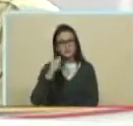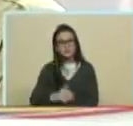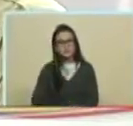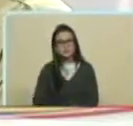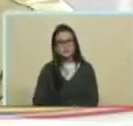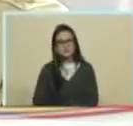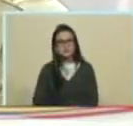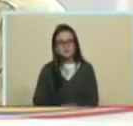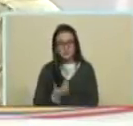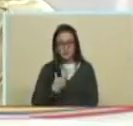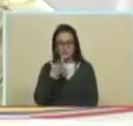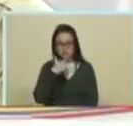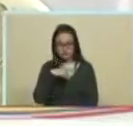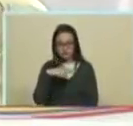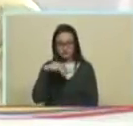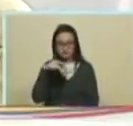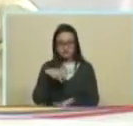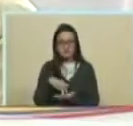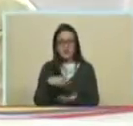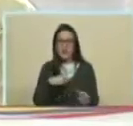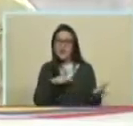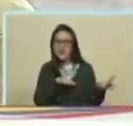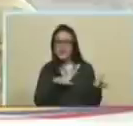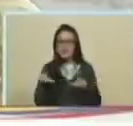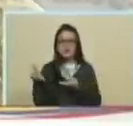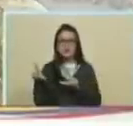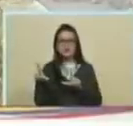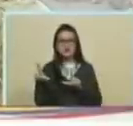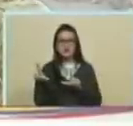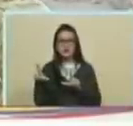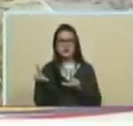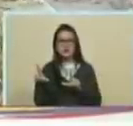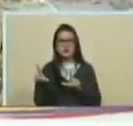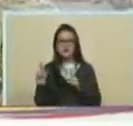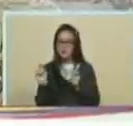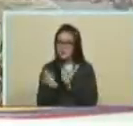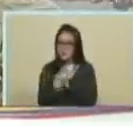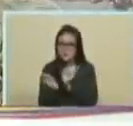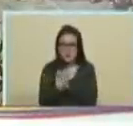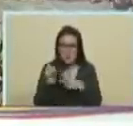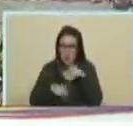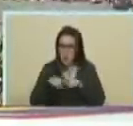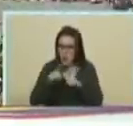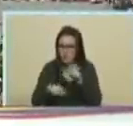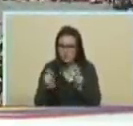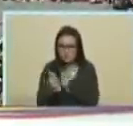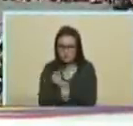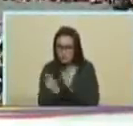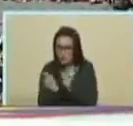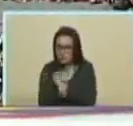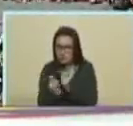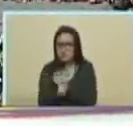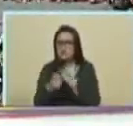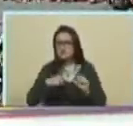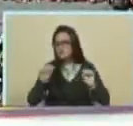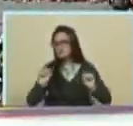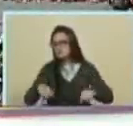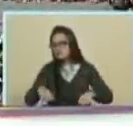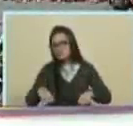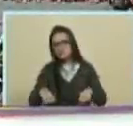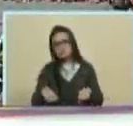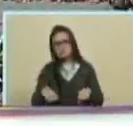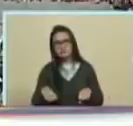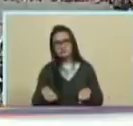Y para eso estoy aquí, listo, para renovar todo lo que tenga que renovar, para cambiar todo lo que